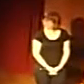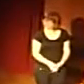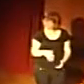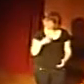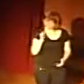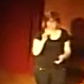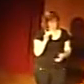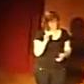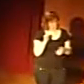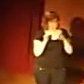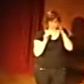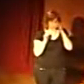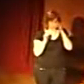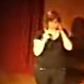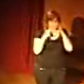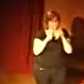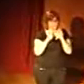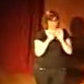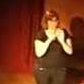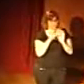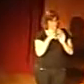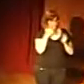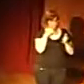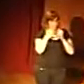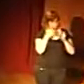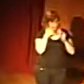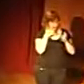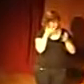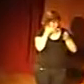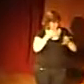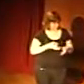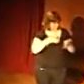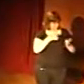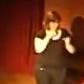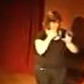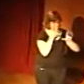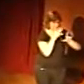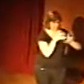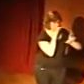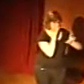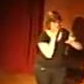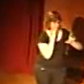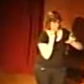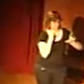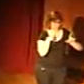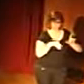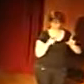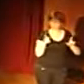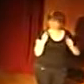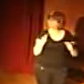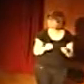hay restos todavía de esas veladuras originales dadas por 000 perdidas en parte de la composición no